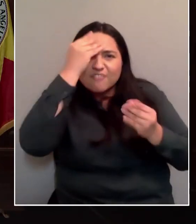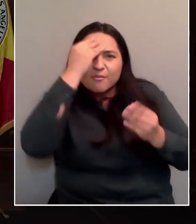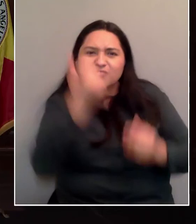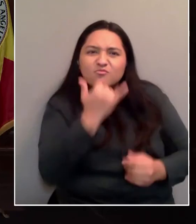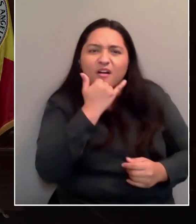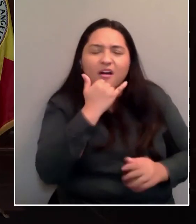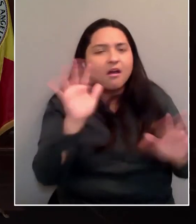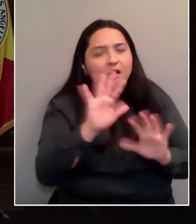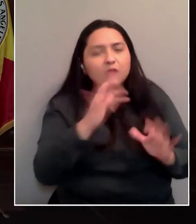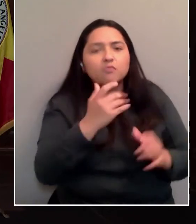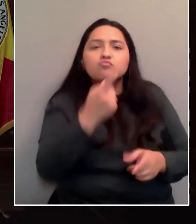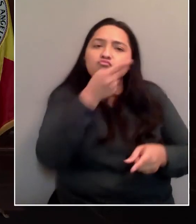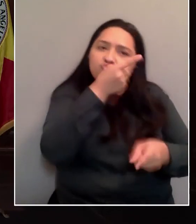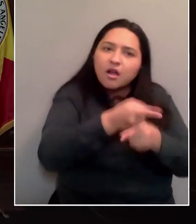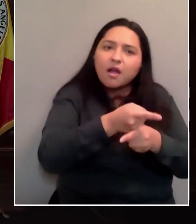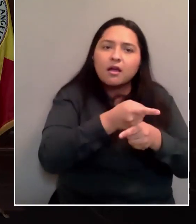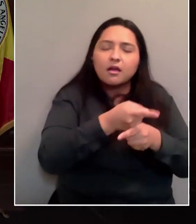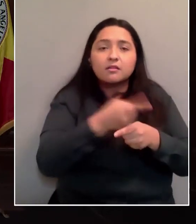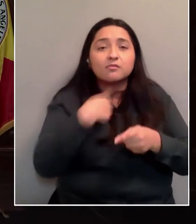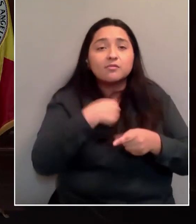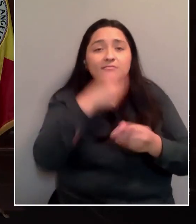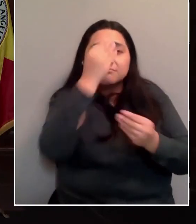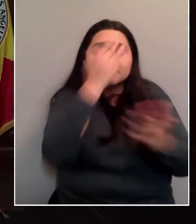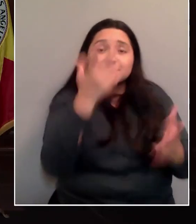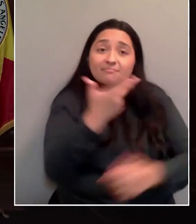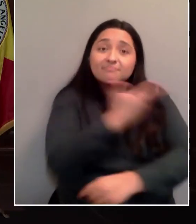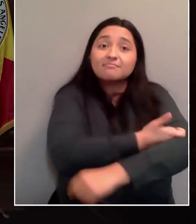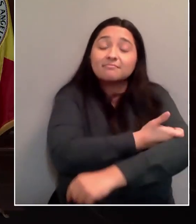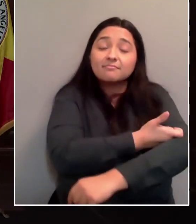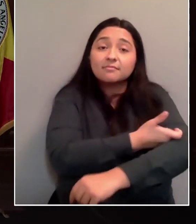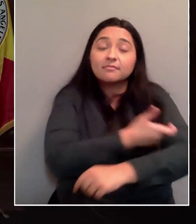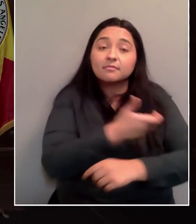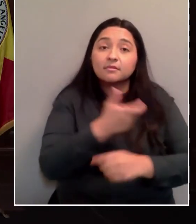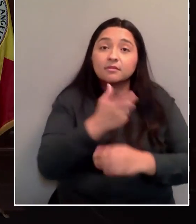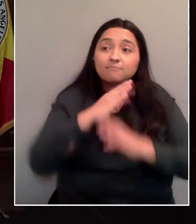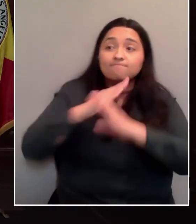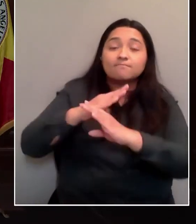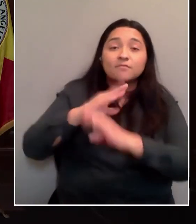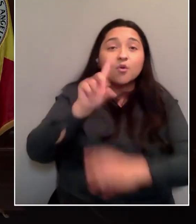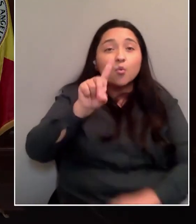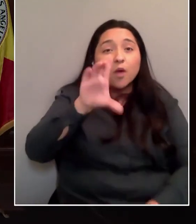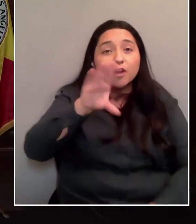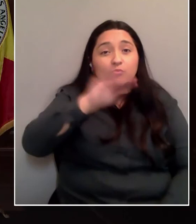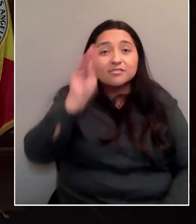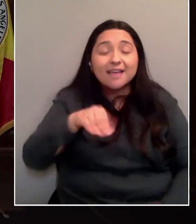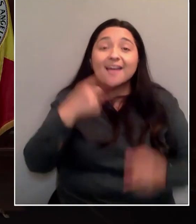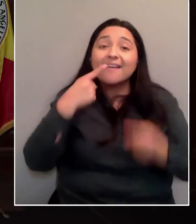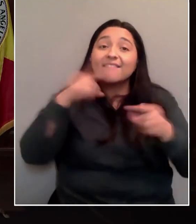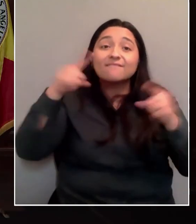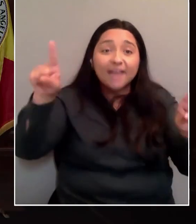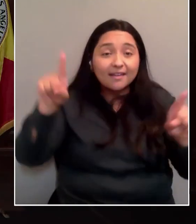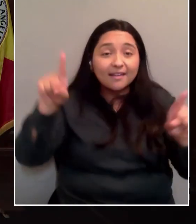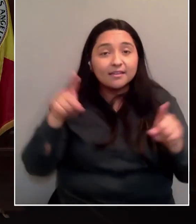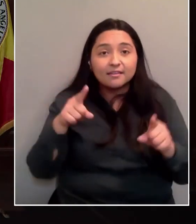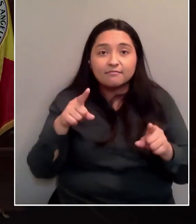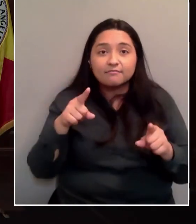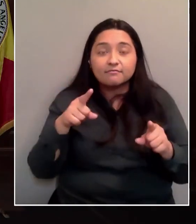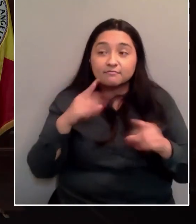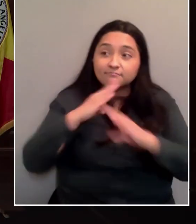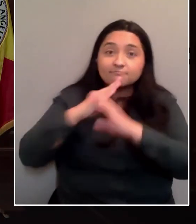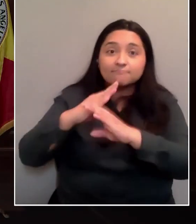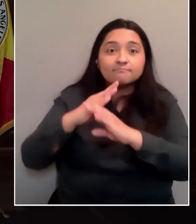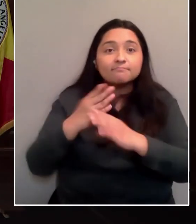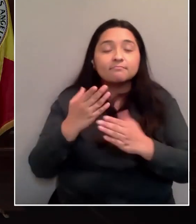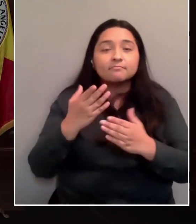efectiva para evitar hospitalización con COVID-19 y 100% efectivo para prevenir enfermedad